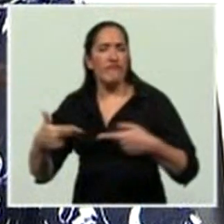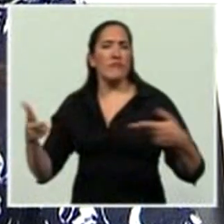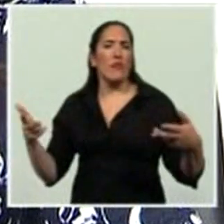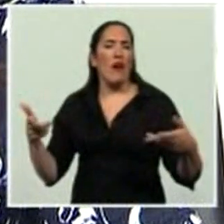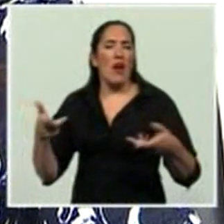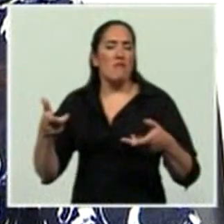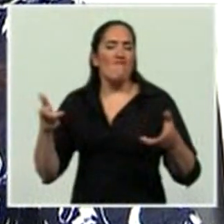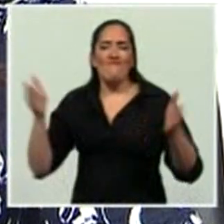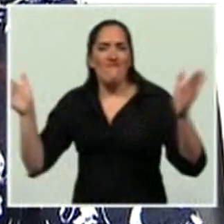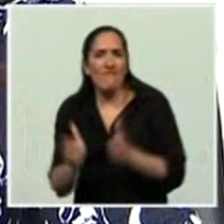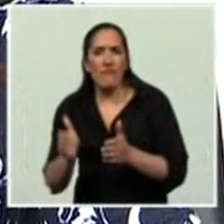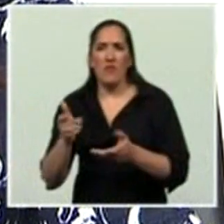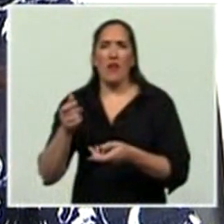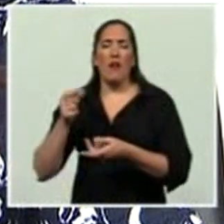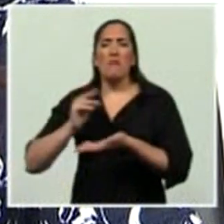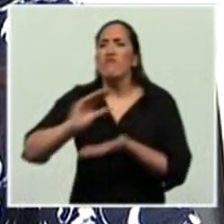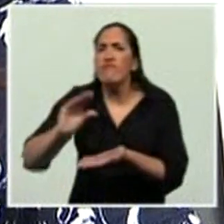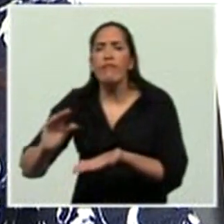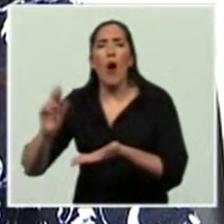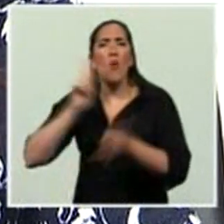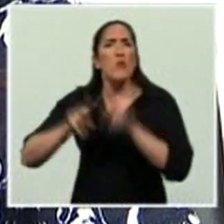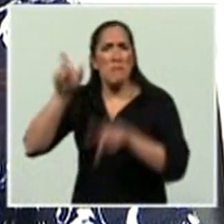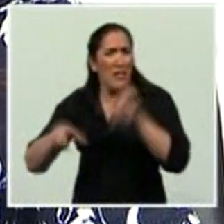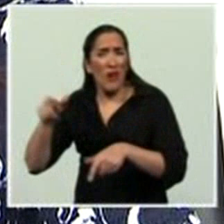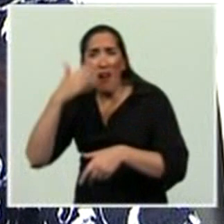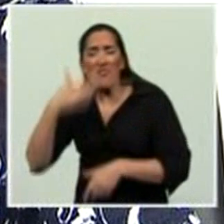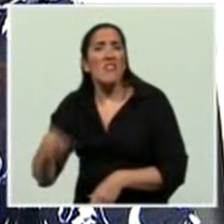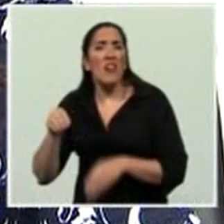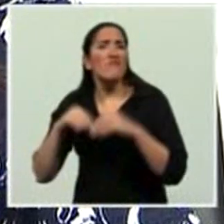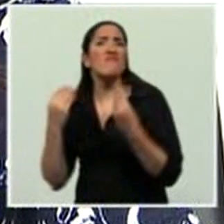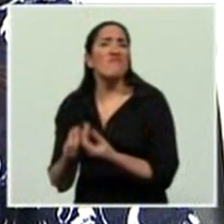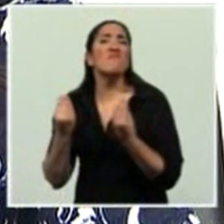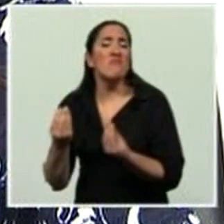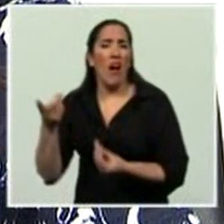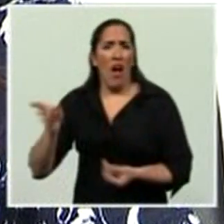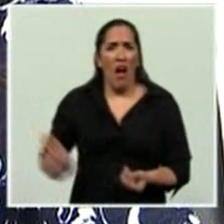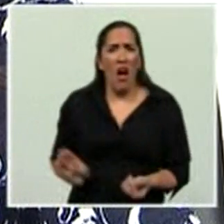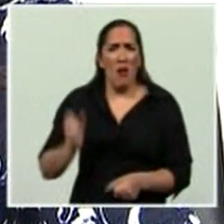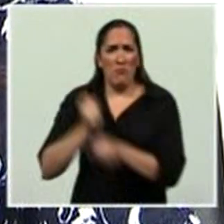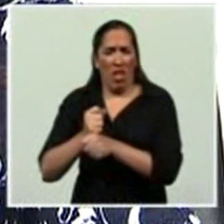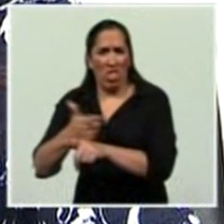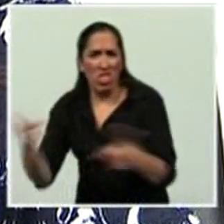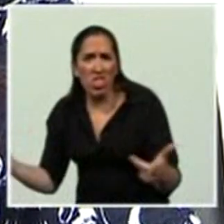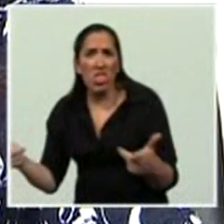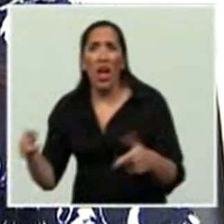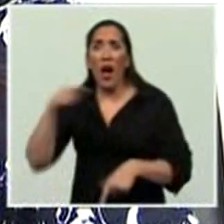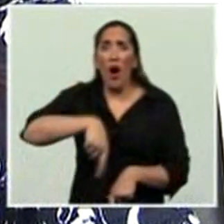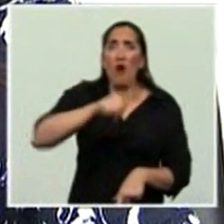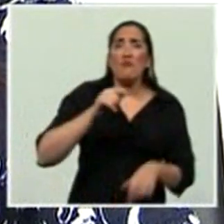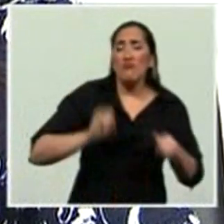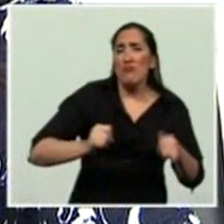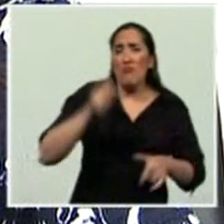la miseria y al hambre y a la desocupación hoy el 60 por de los jóvenes griegos no tiene